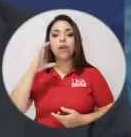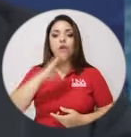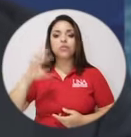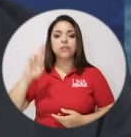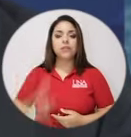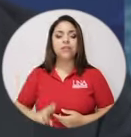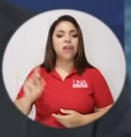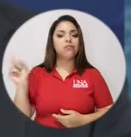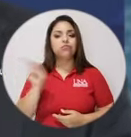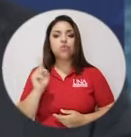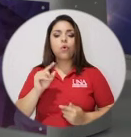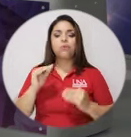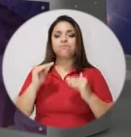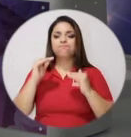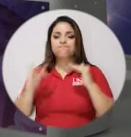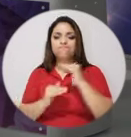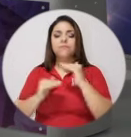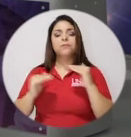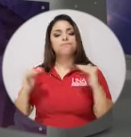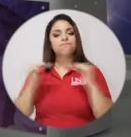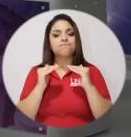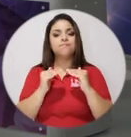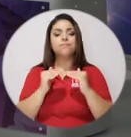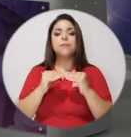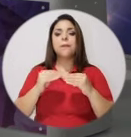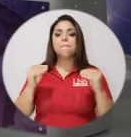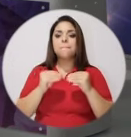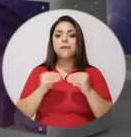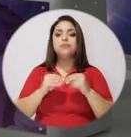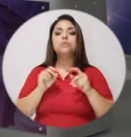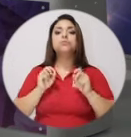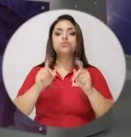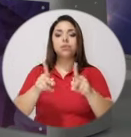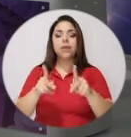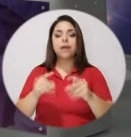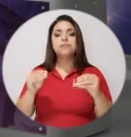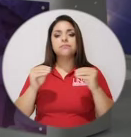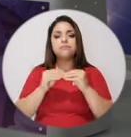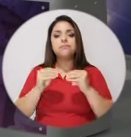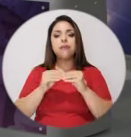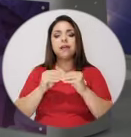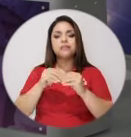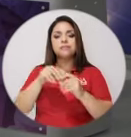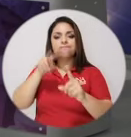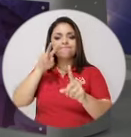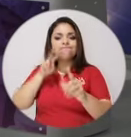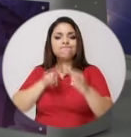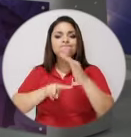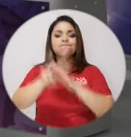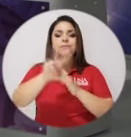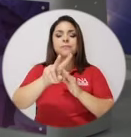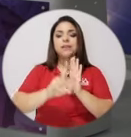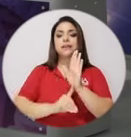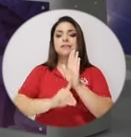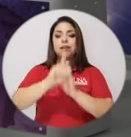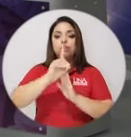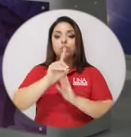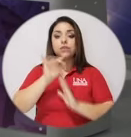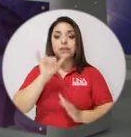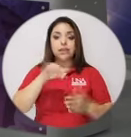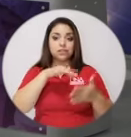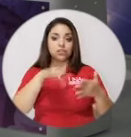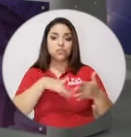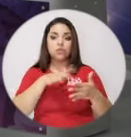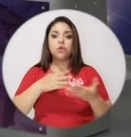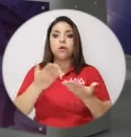Rica menos desigual, con más oportunidades, con más perspectiva de desarrollo, y en ese sentido ese estudio